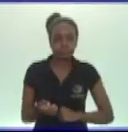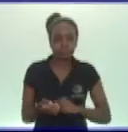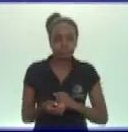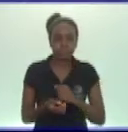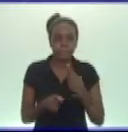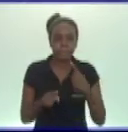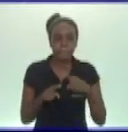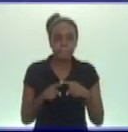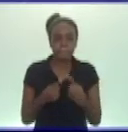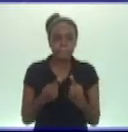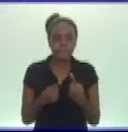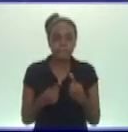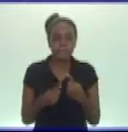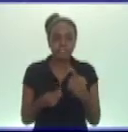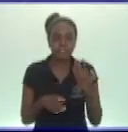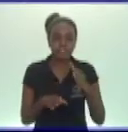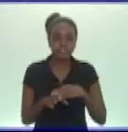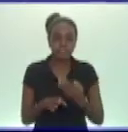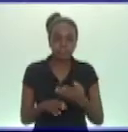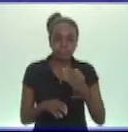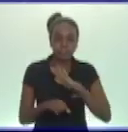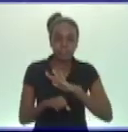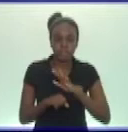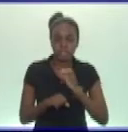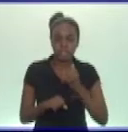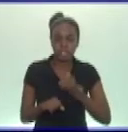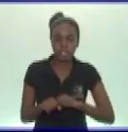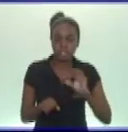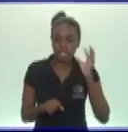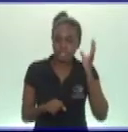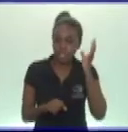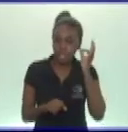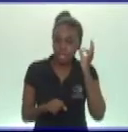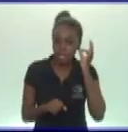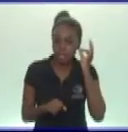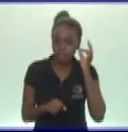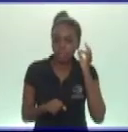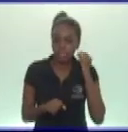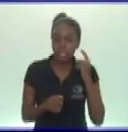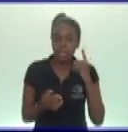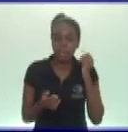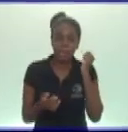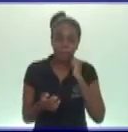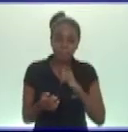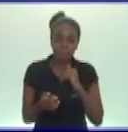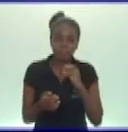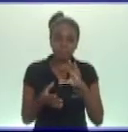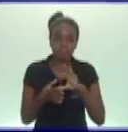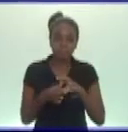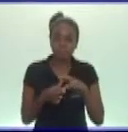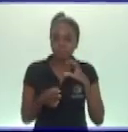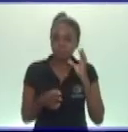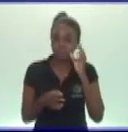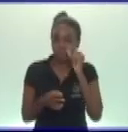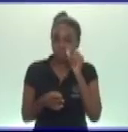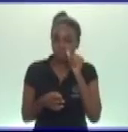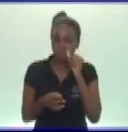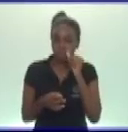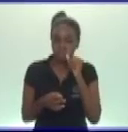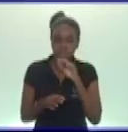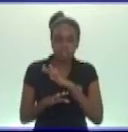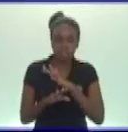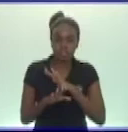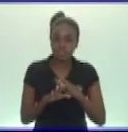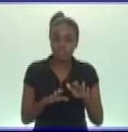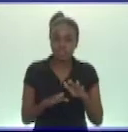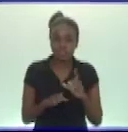de quienes son, es decir, de su hija, Grete, y propiamente del esposo, es decir, cumpliendo las órdenes de estos.